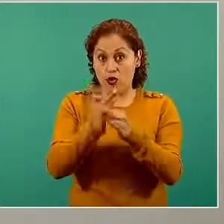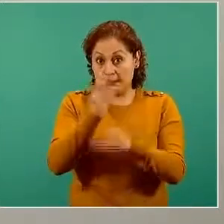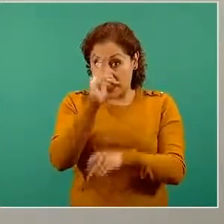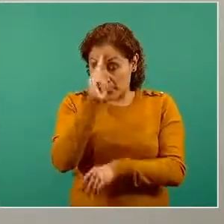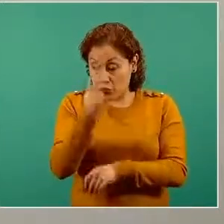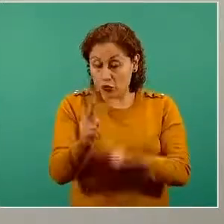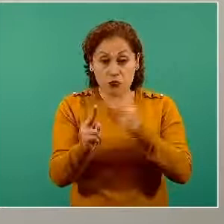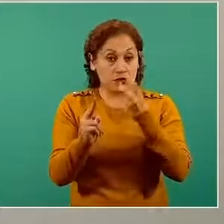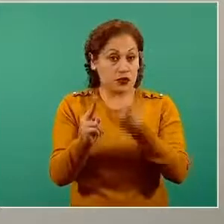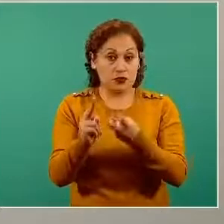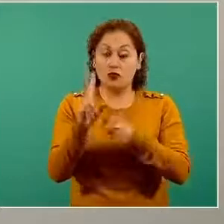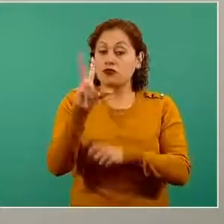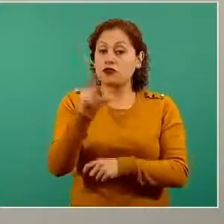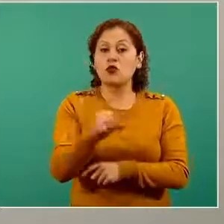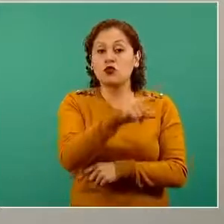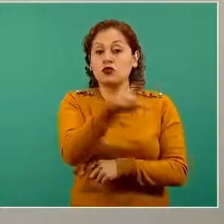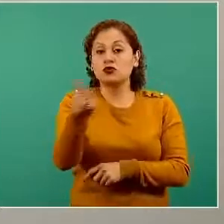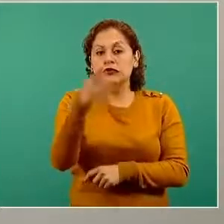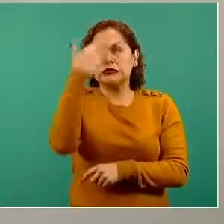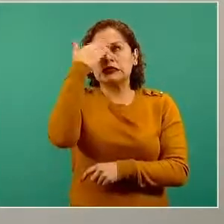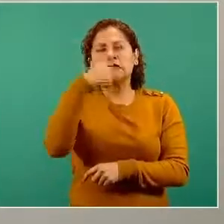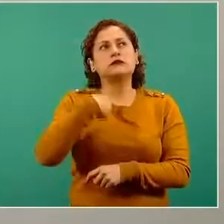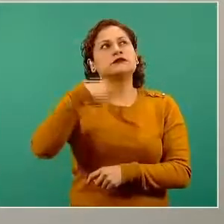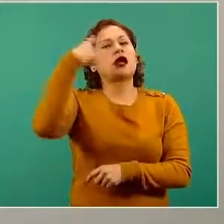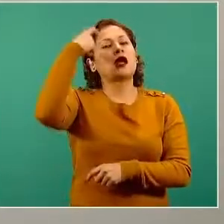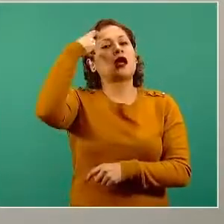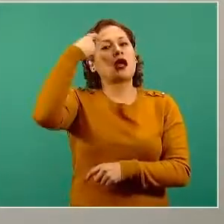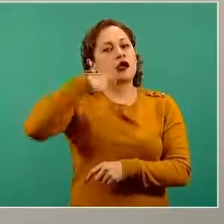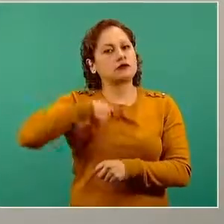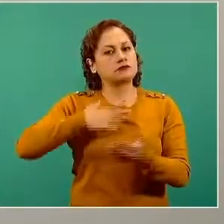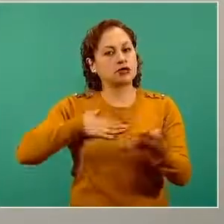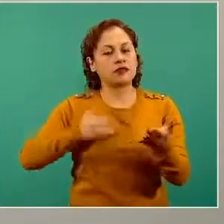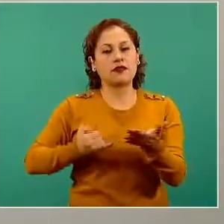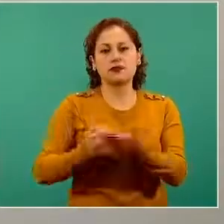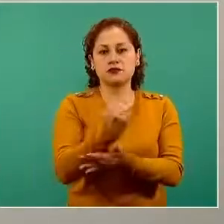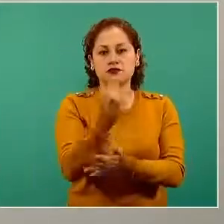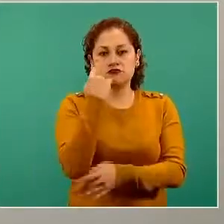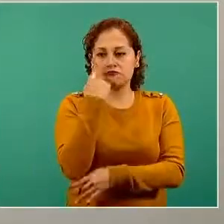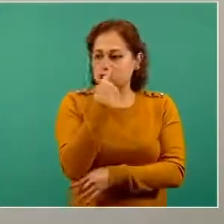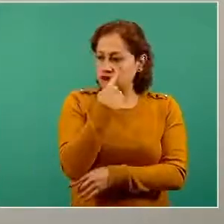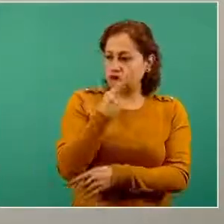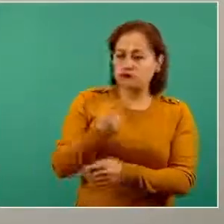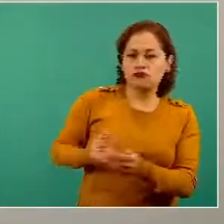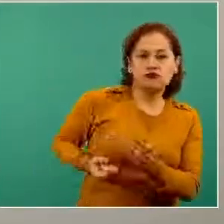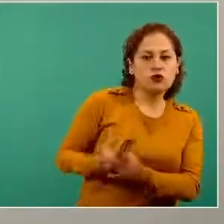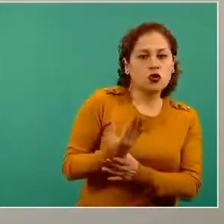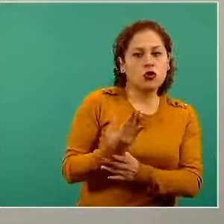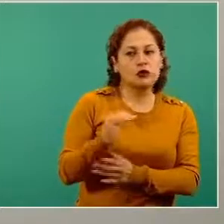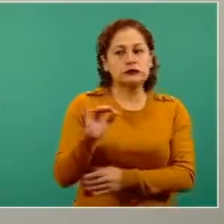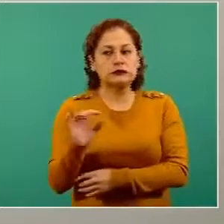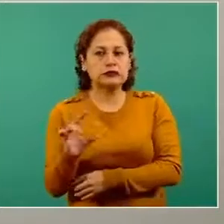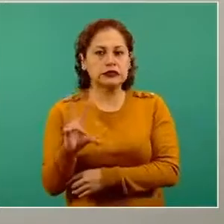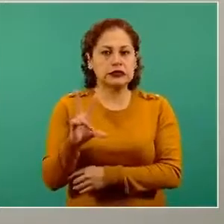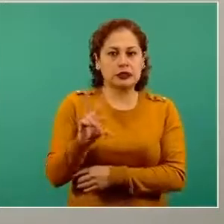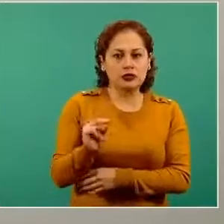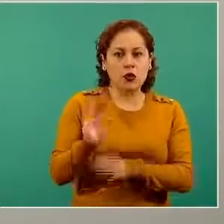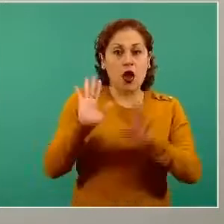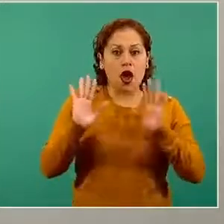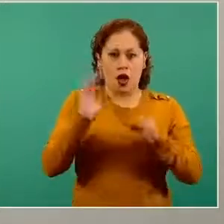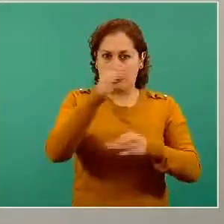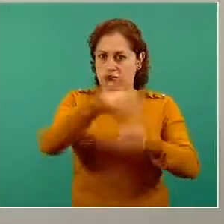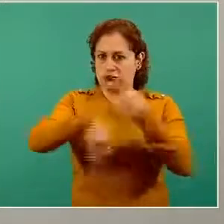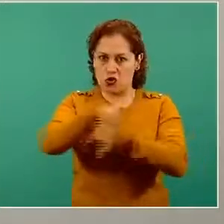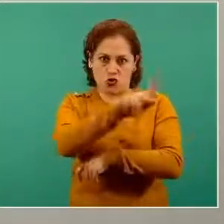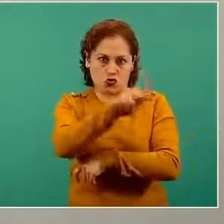los que somos padres de familia o responsables de nuestros núcleos familiares, podemos tomar estas decisiones